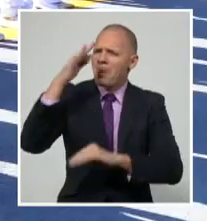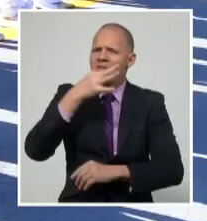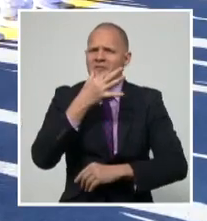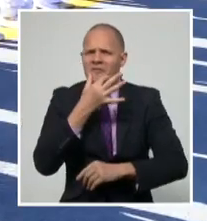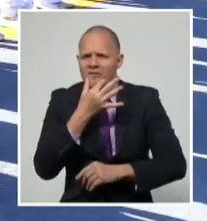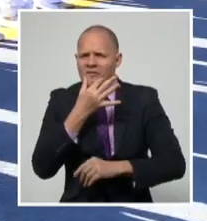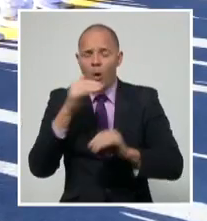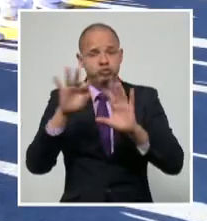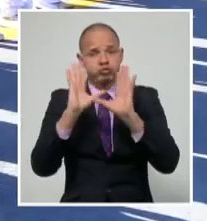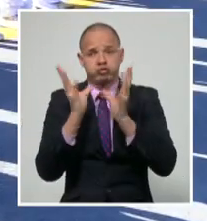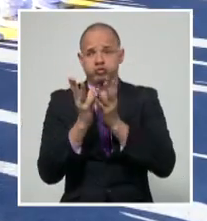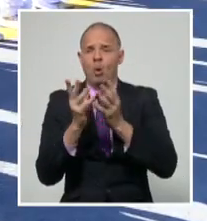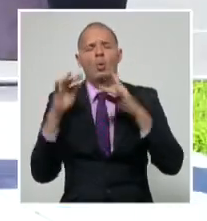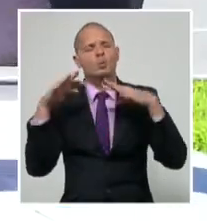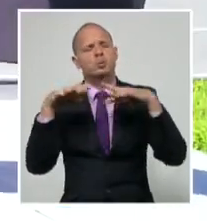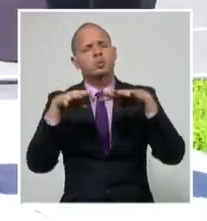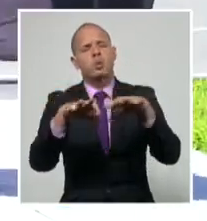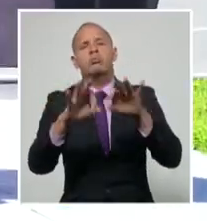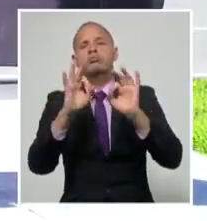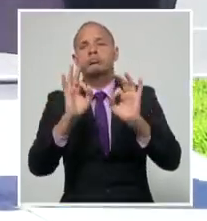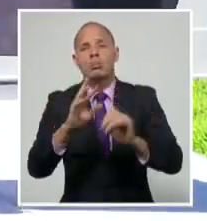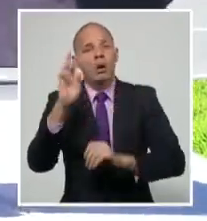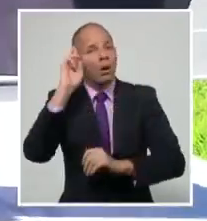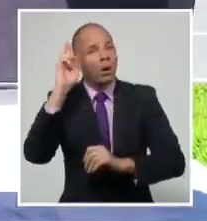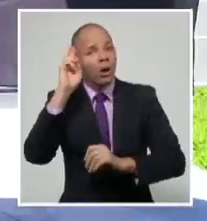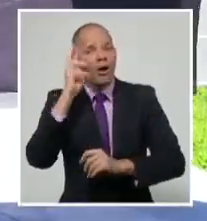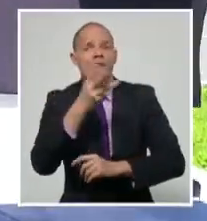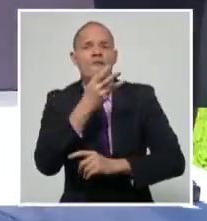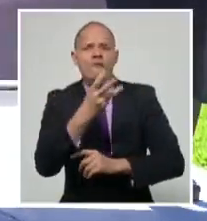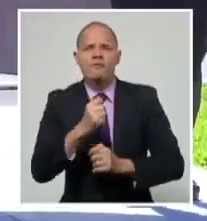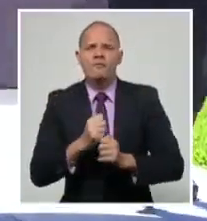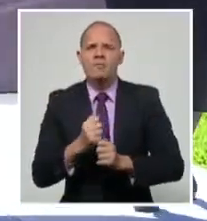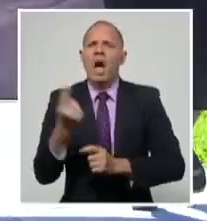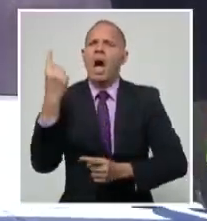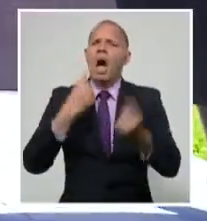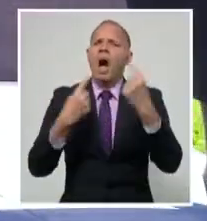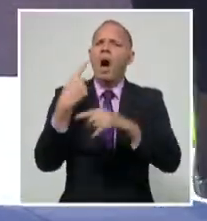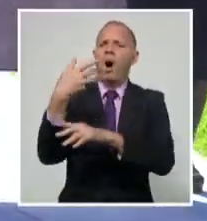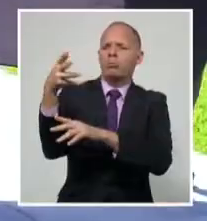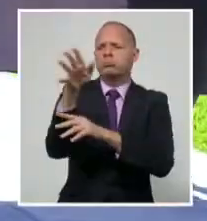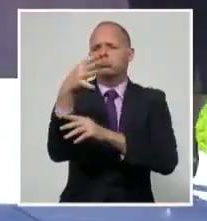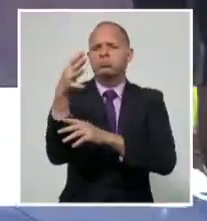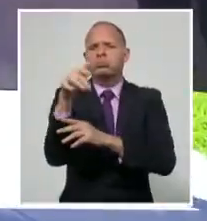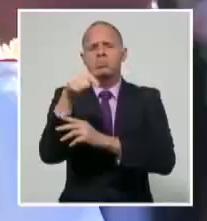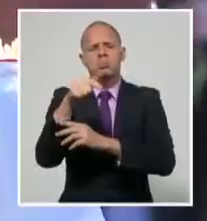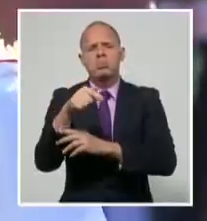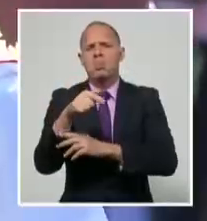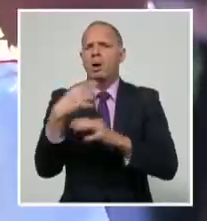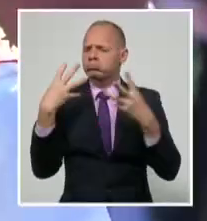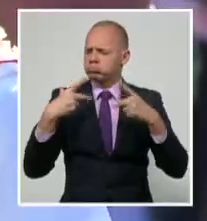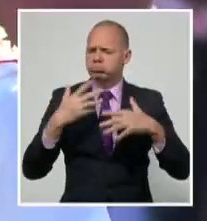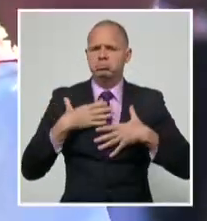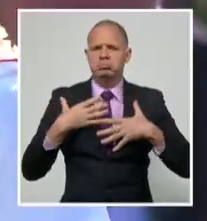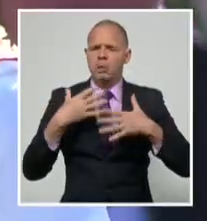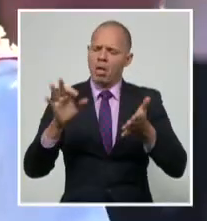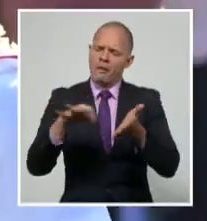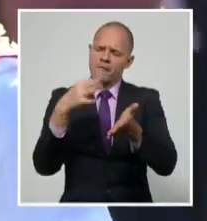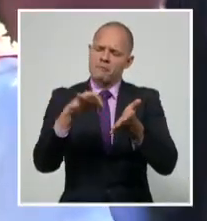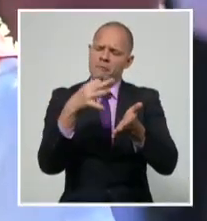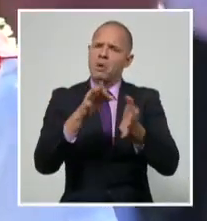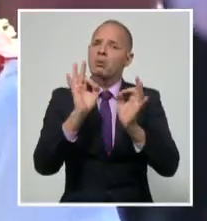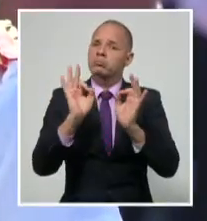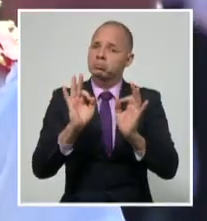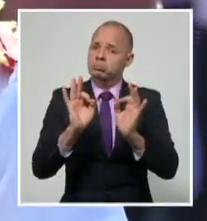sus símbolos a recordar a Fidel, algunos hechos artesanalmente por inspiración propia. Del municipio San Luis